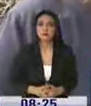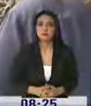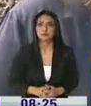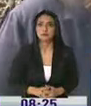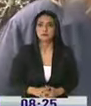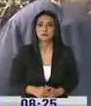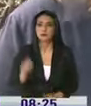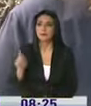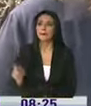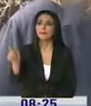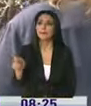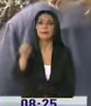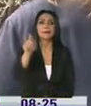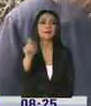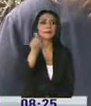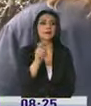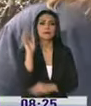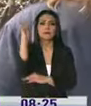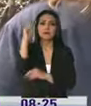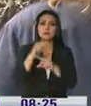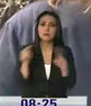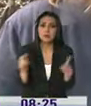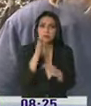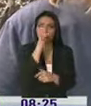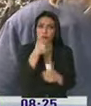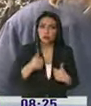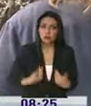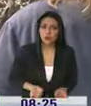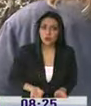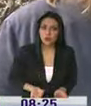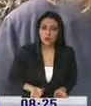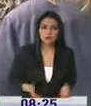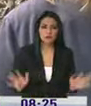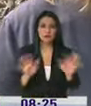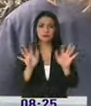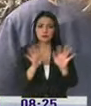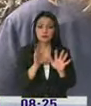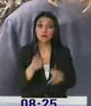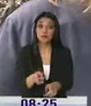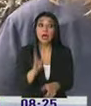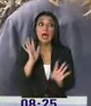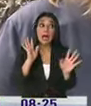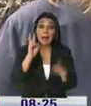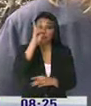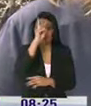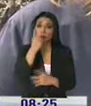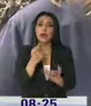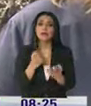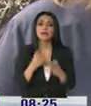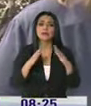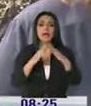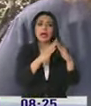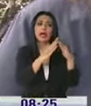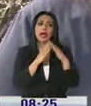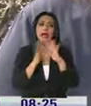Dejaron señalados, es como si se burlaran de nosotros. Y eso no está bien. Cuando les convienen, dicen que el